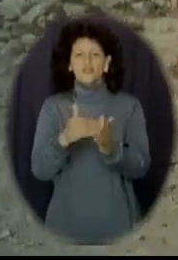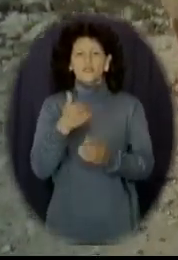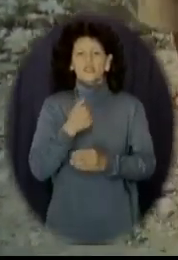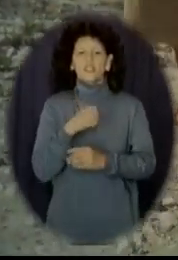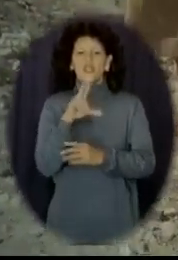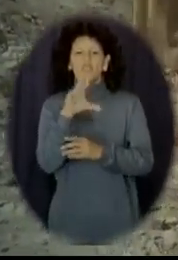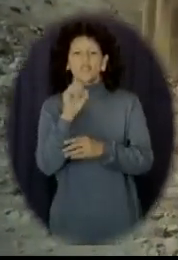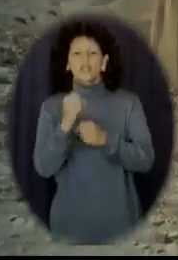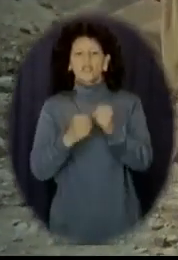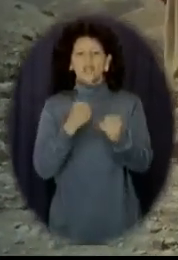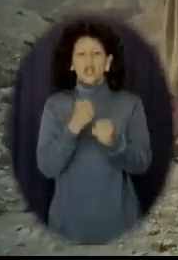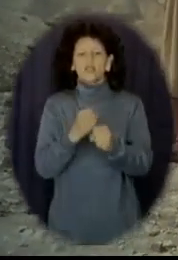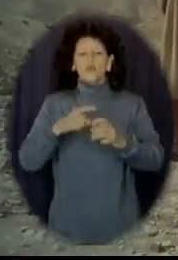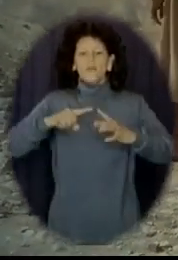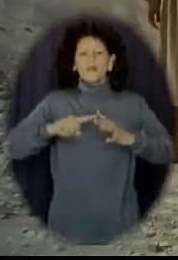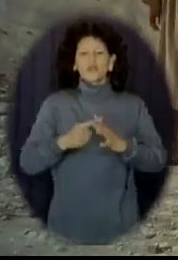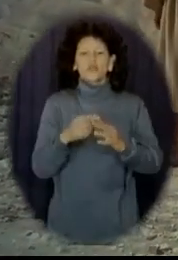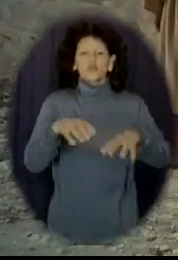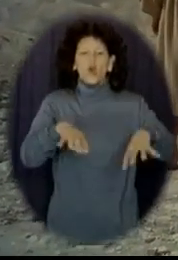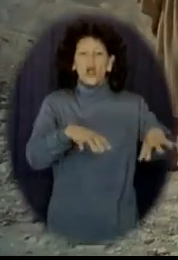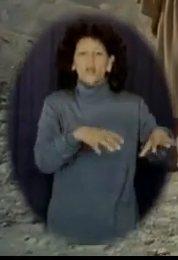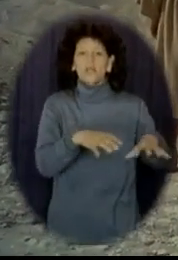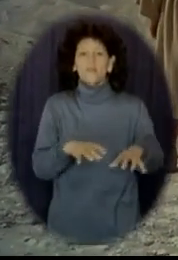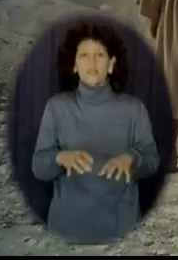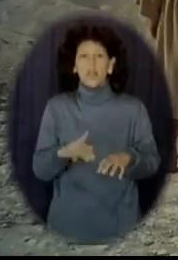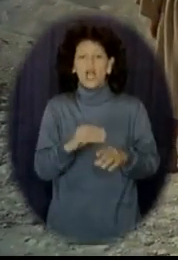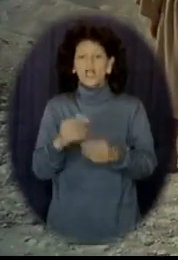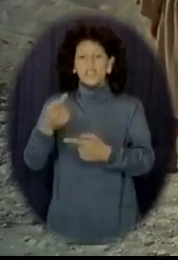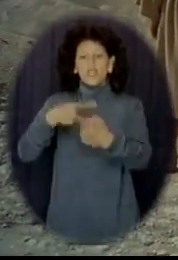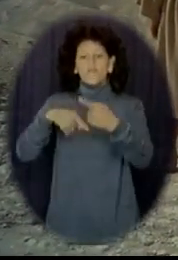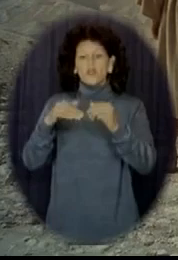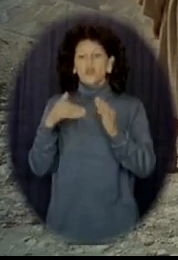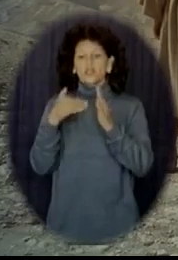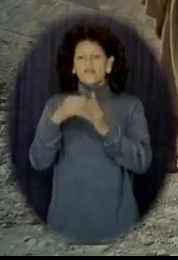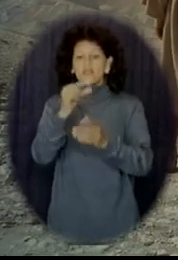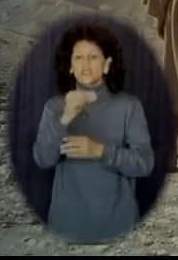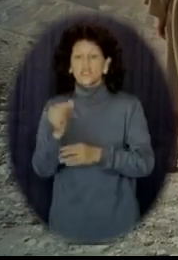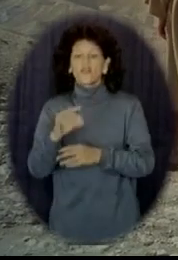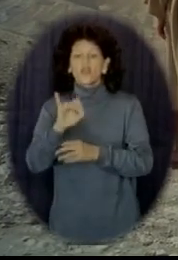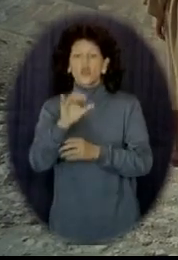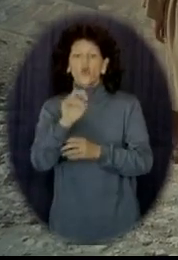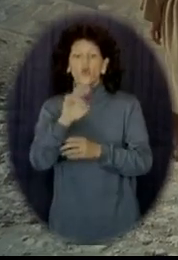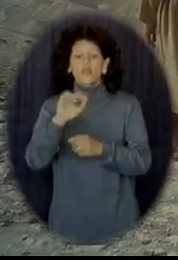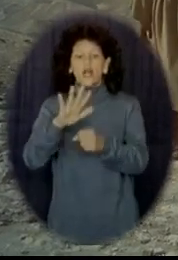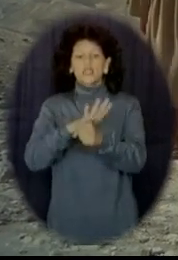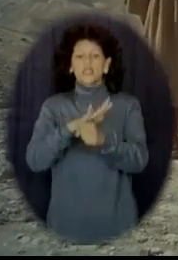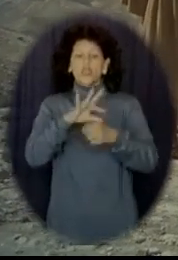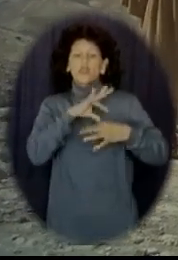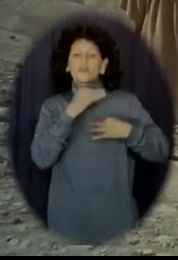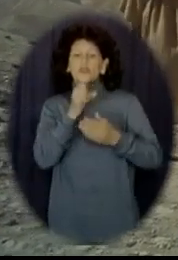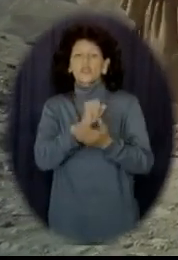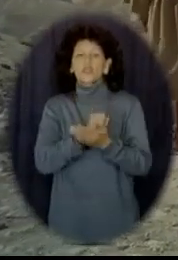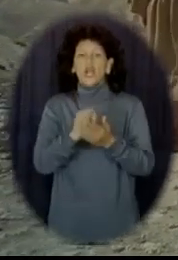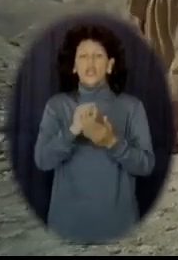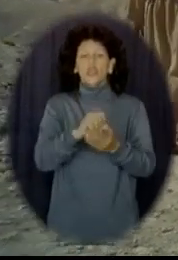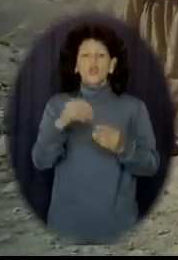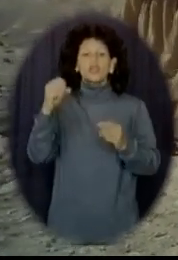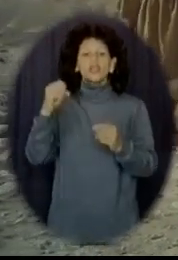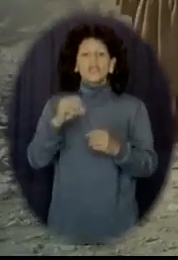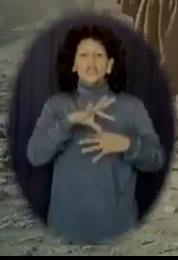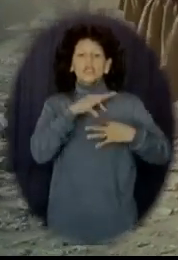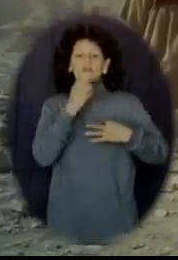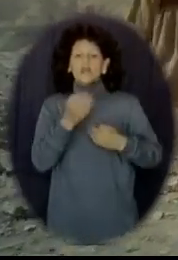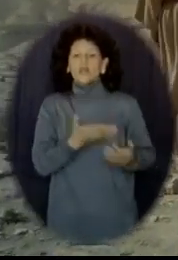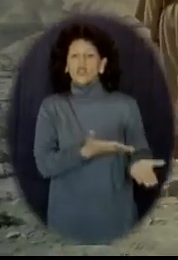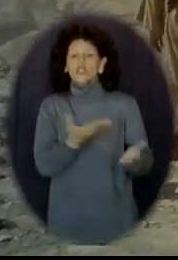Jesús tenía unos 30 años cuando comenzó su actividad. Regresó del Jordán lleno del Espíritu Santo, y el Espíritu Santo lo llevó